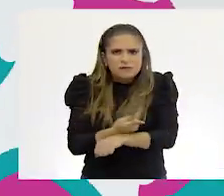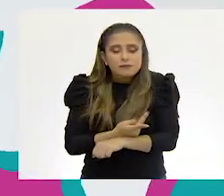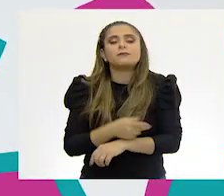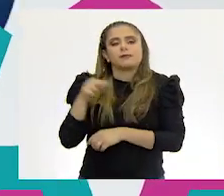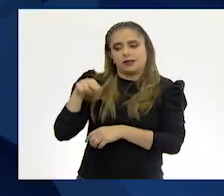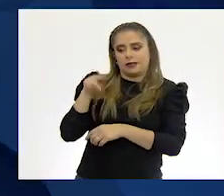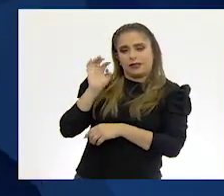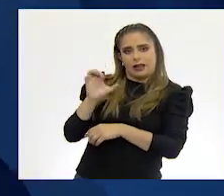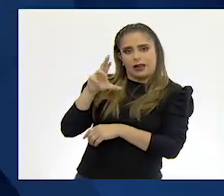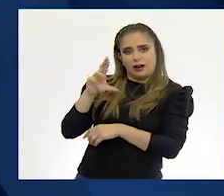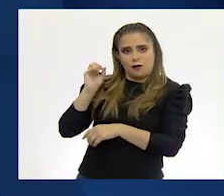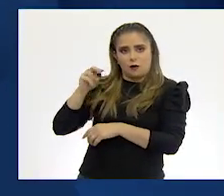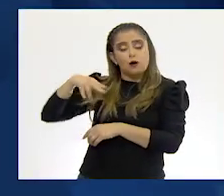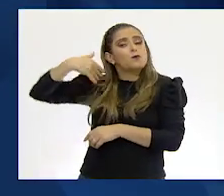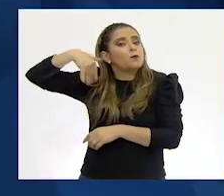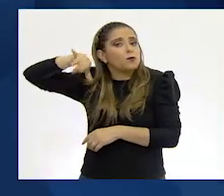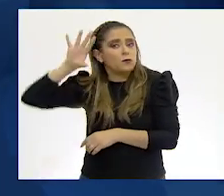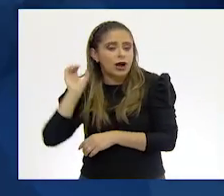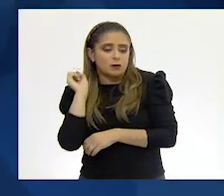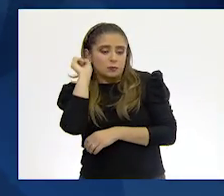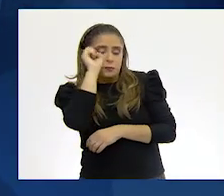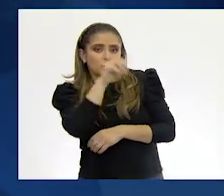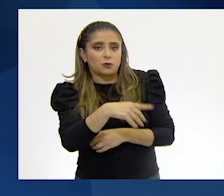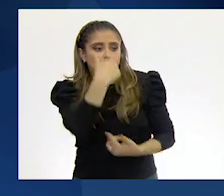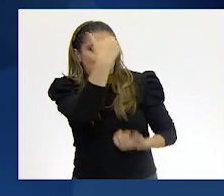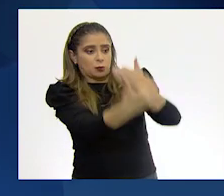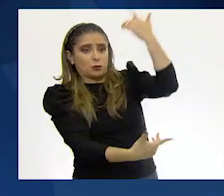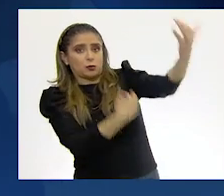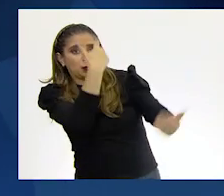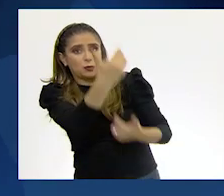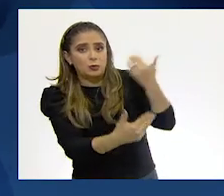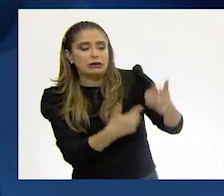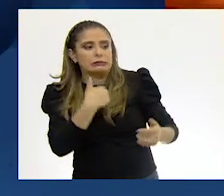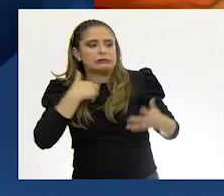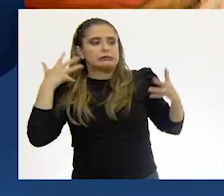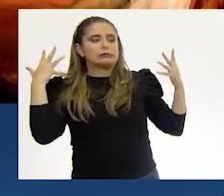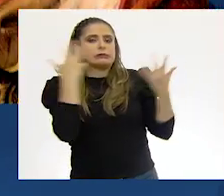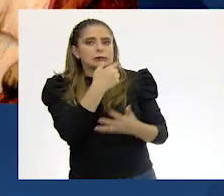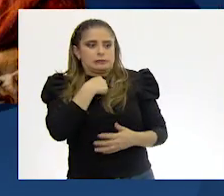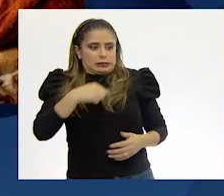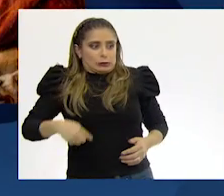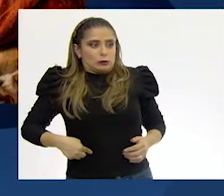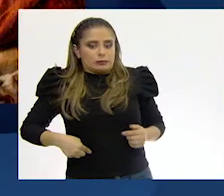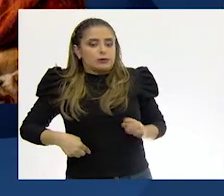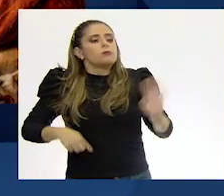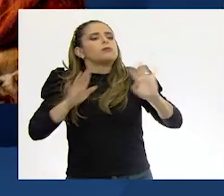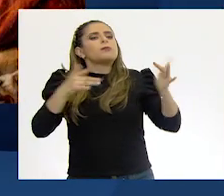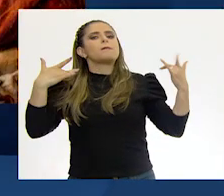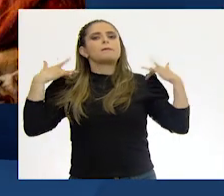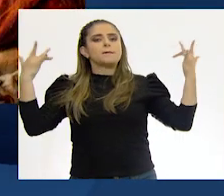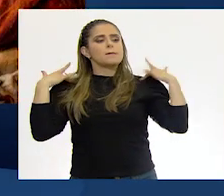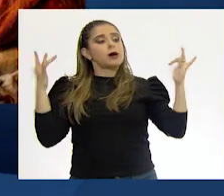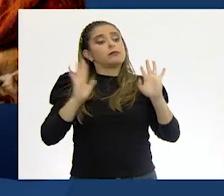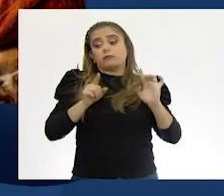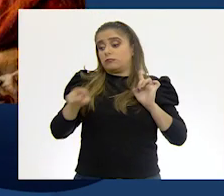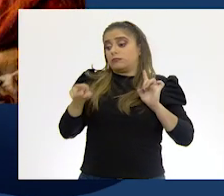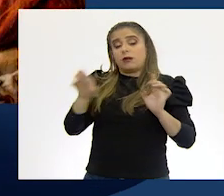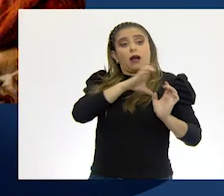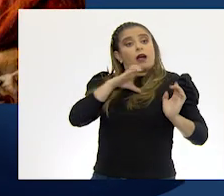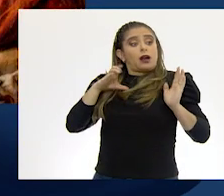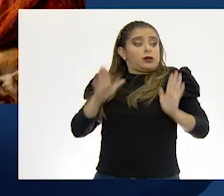Nerón, pero que para limpiarse de culpa, acusó a los cristianos y comenzó a perseguirlos